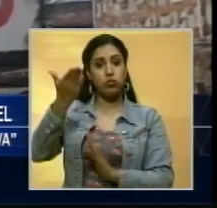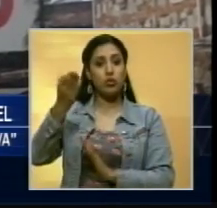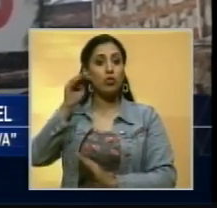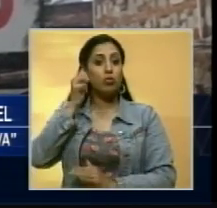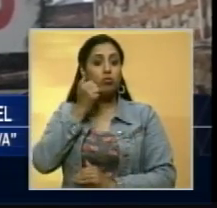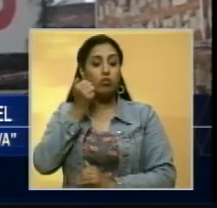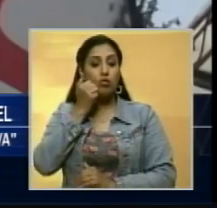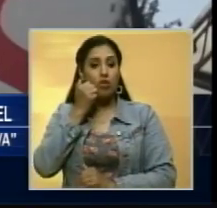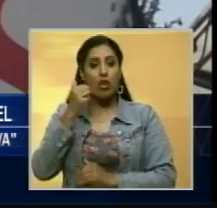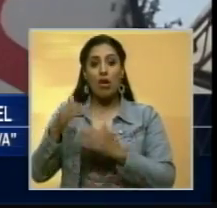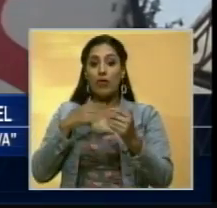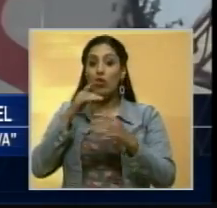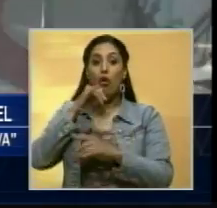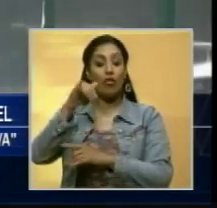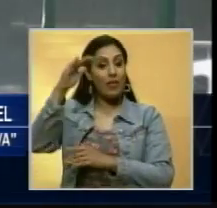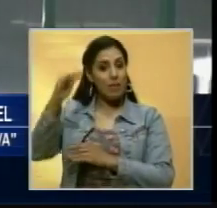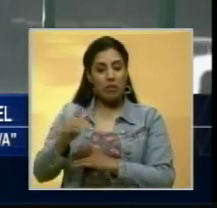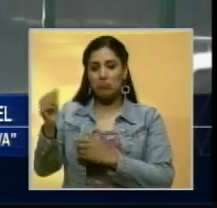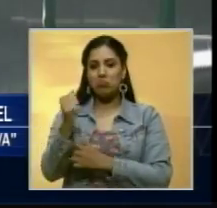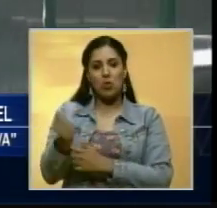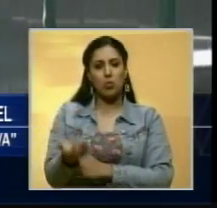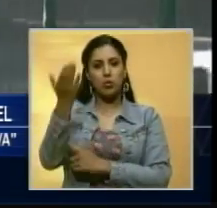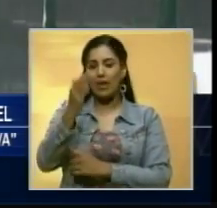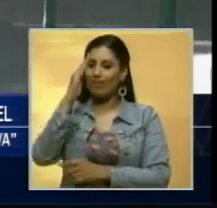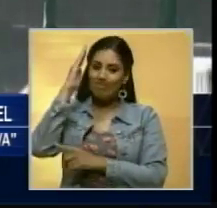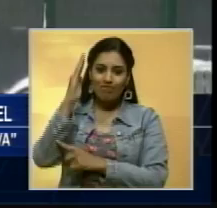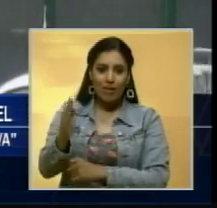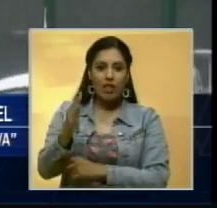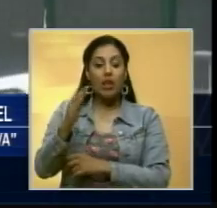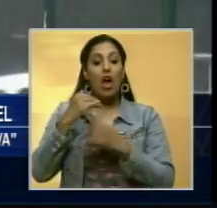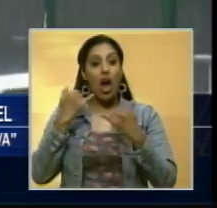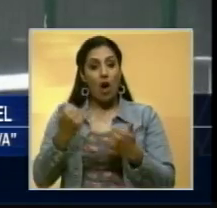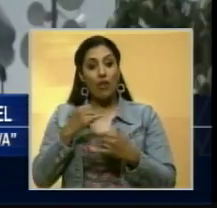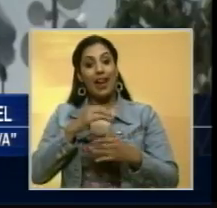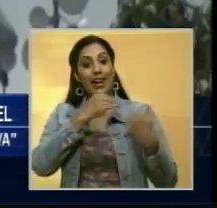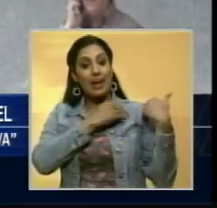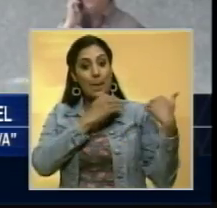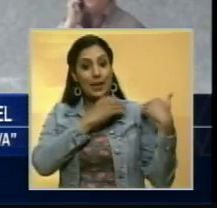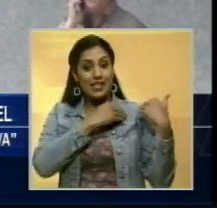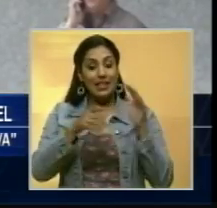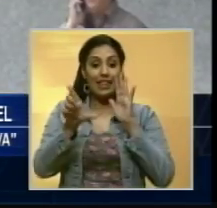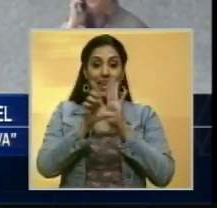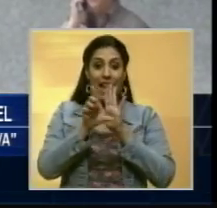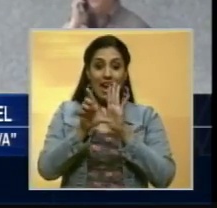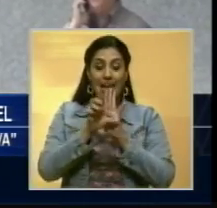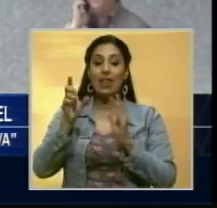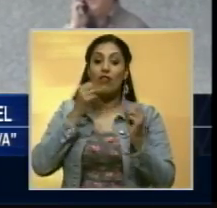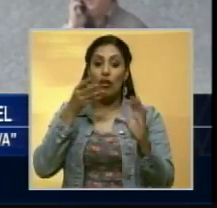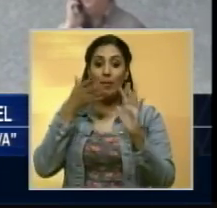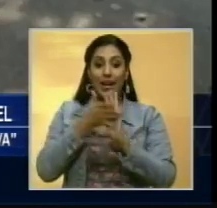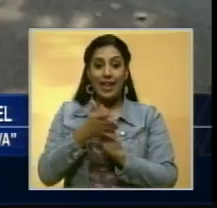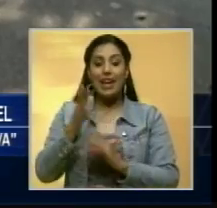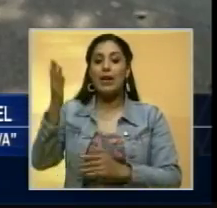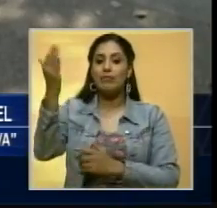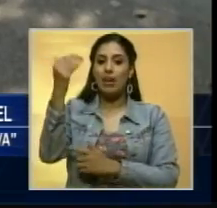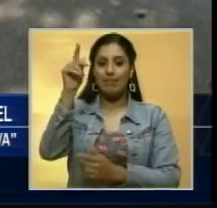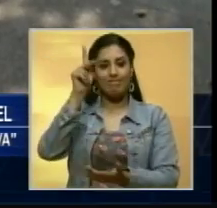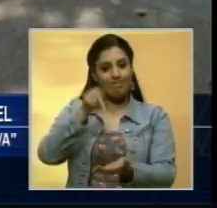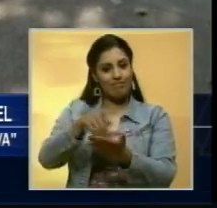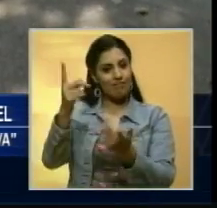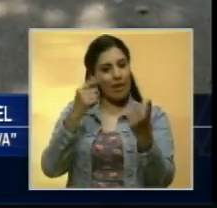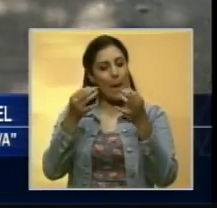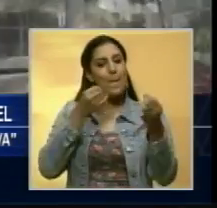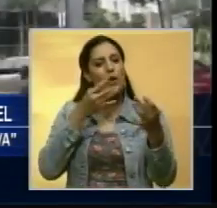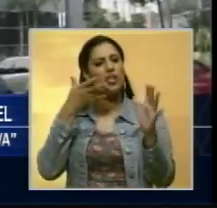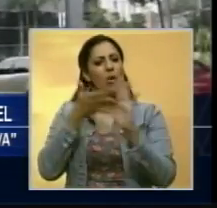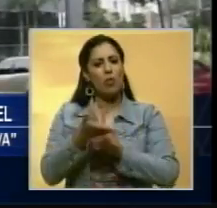sus servicios a pesar de la orden dictada por el Ejecutivo. Explicó que los representantes legales de dicha empresa fueron citados para que presentaran